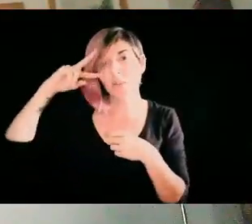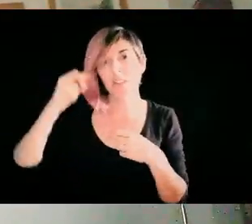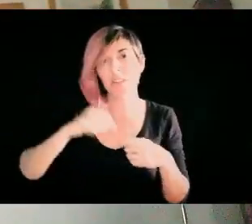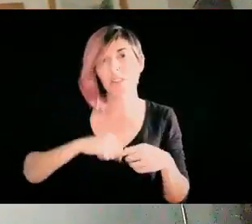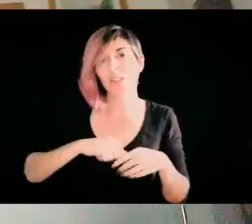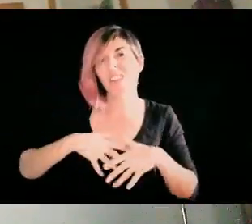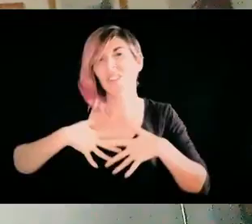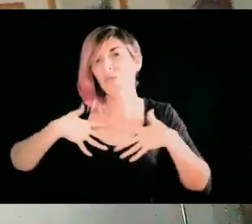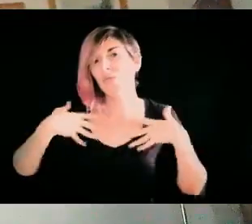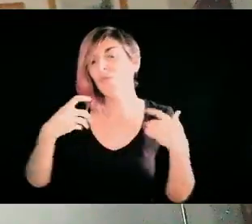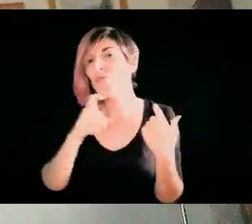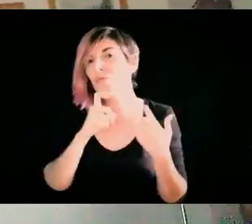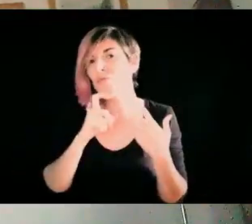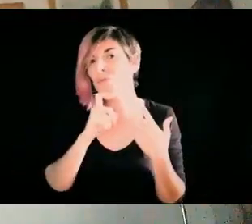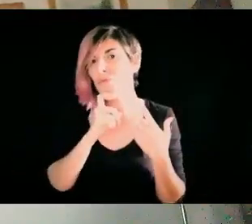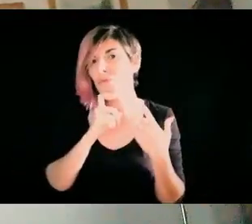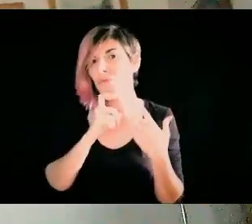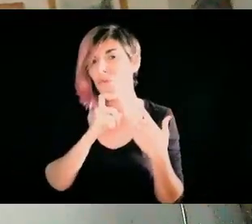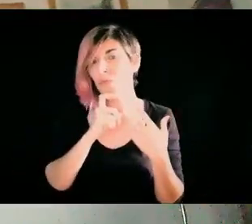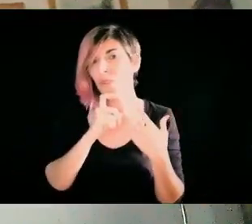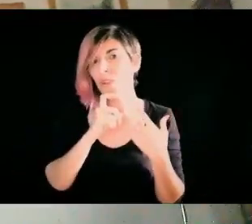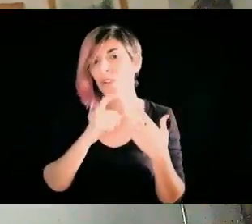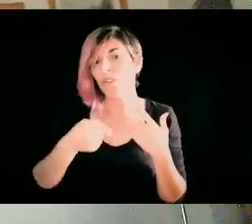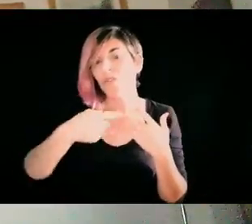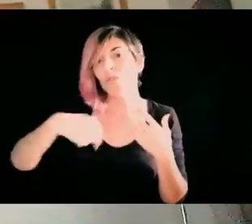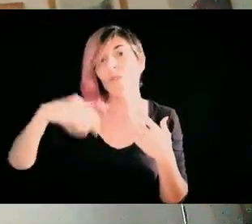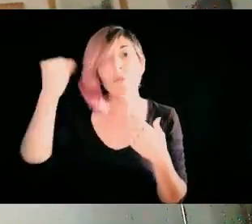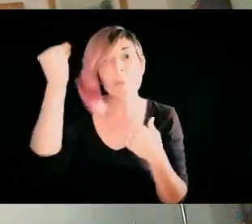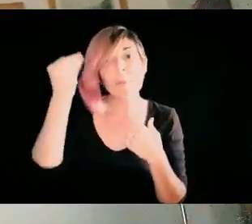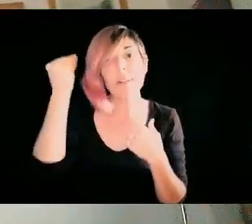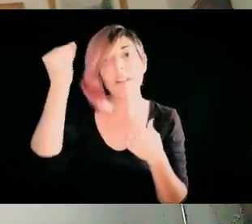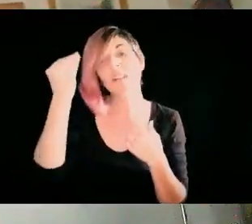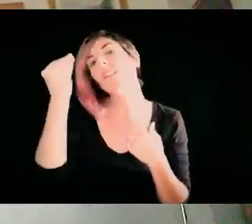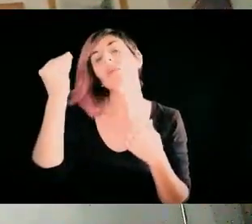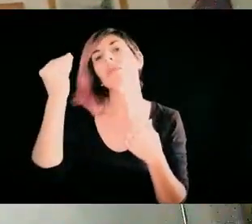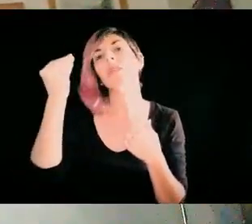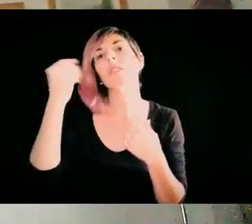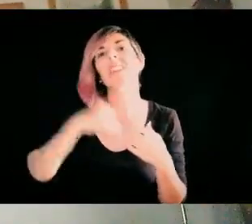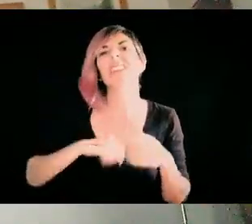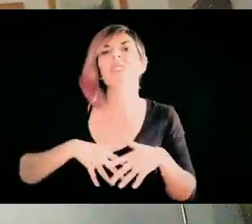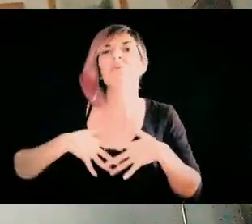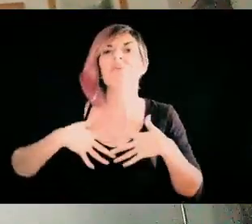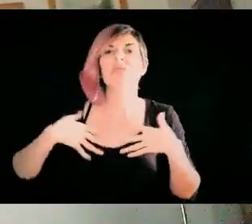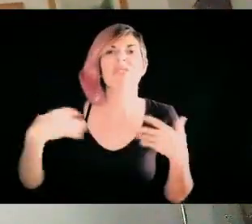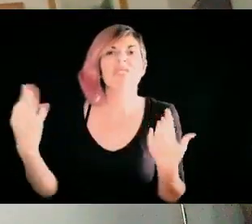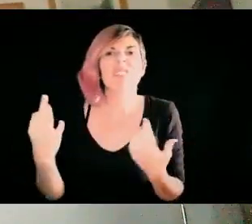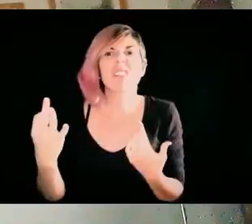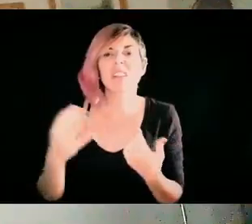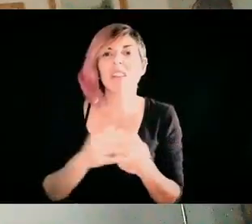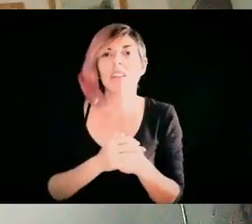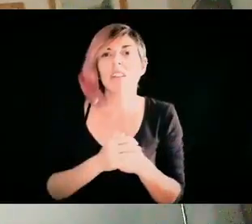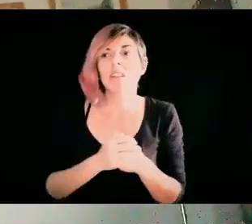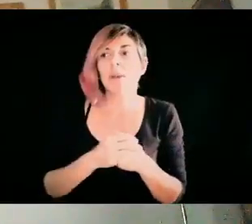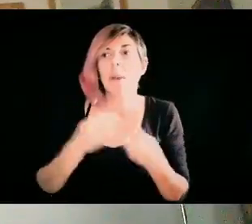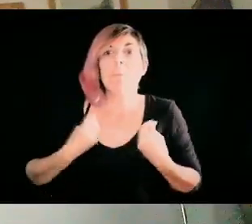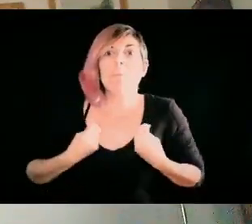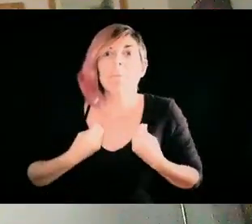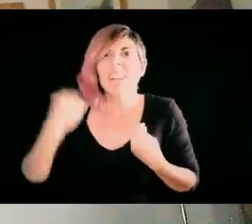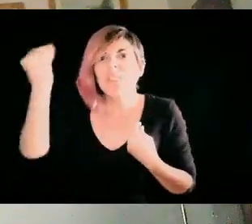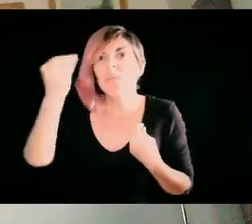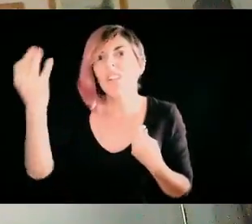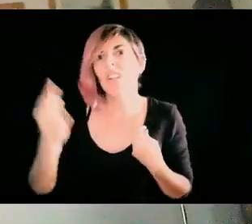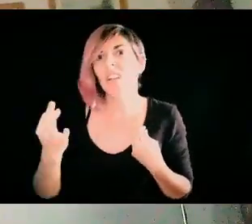cómo experimentamos esas emociones, como hemos visto anteriormente, cómo lo que pensamos sobre las emociones, lo